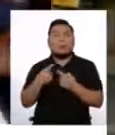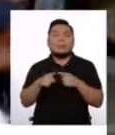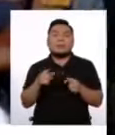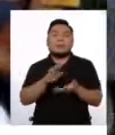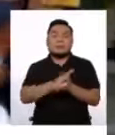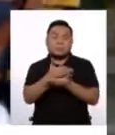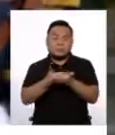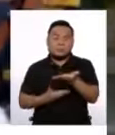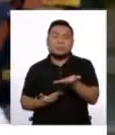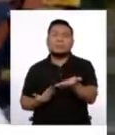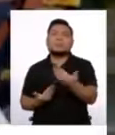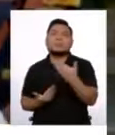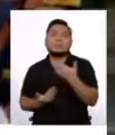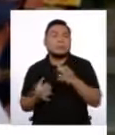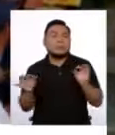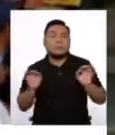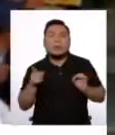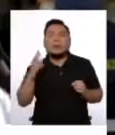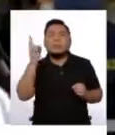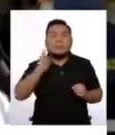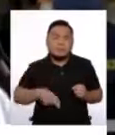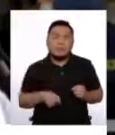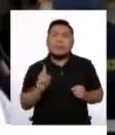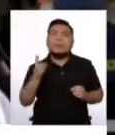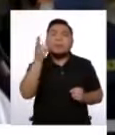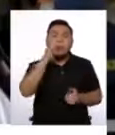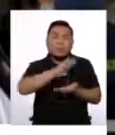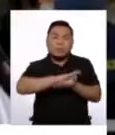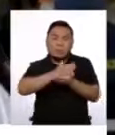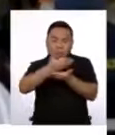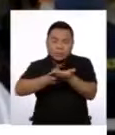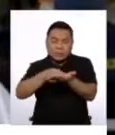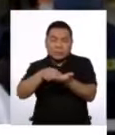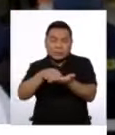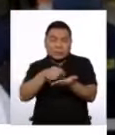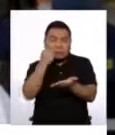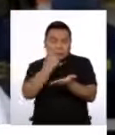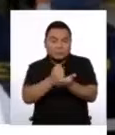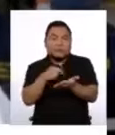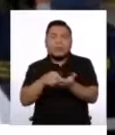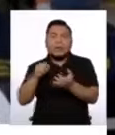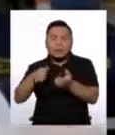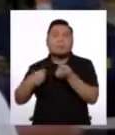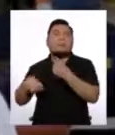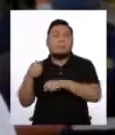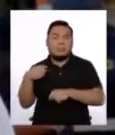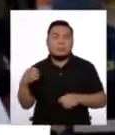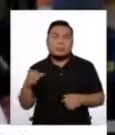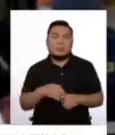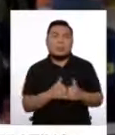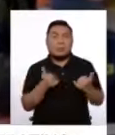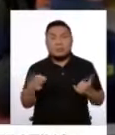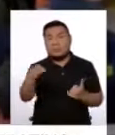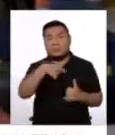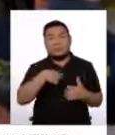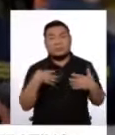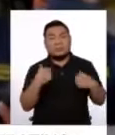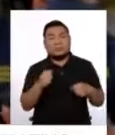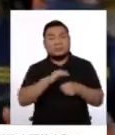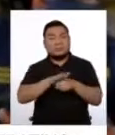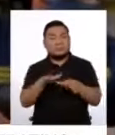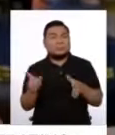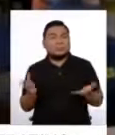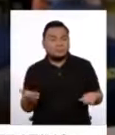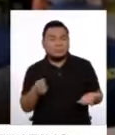receta y eso está prohibido. No puede ser posible que ahora para sanarse el coronavirus, cuando el paquete